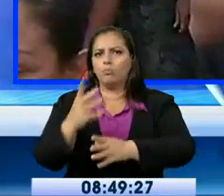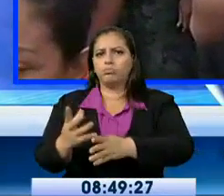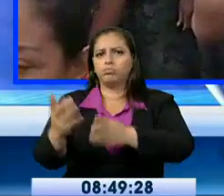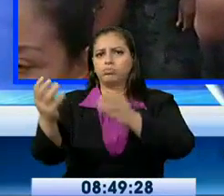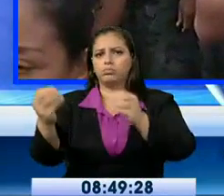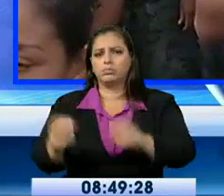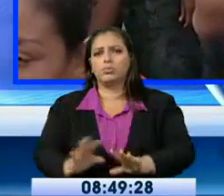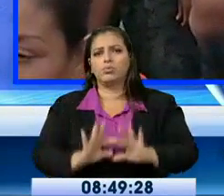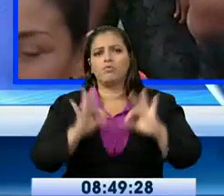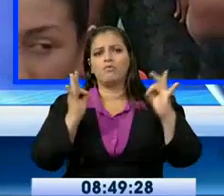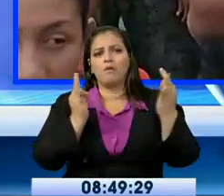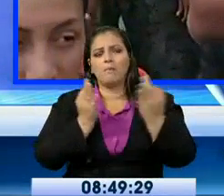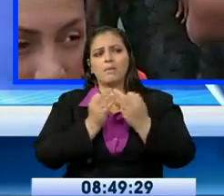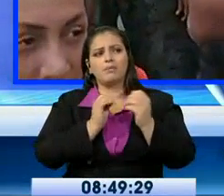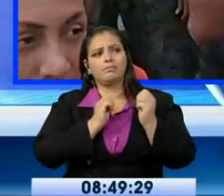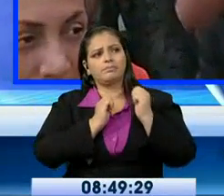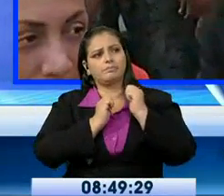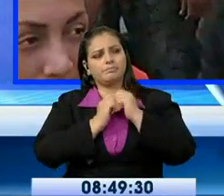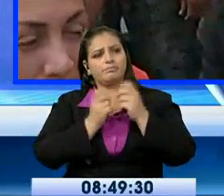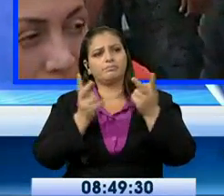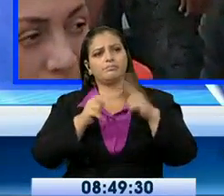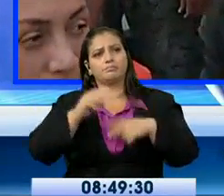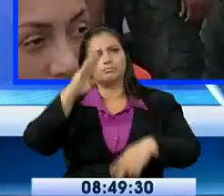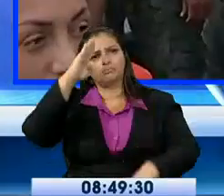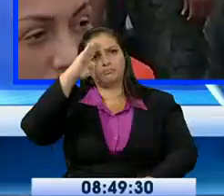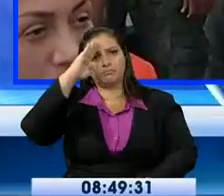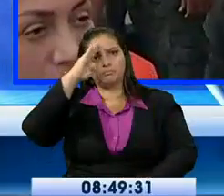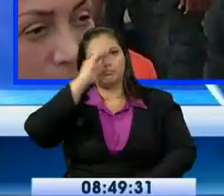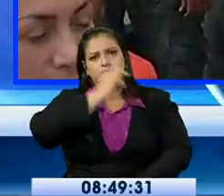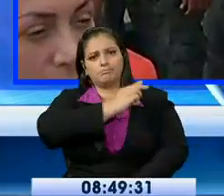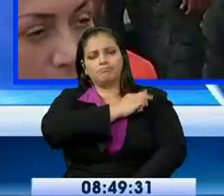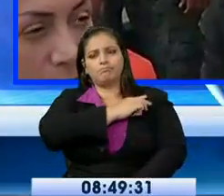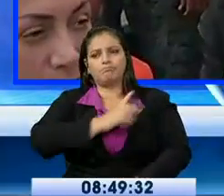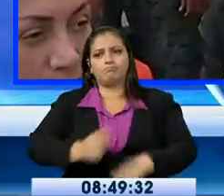esto regresamos a estudio. Compañeros, ustedes con el detalle de más noticias. Adelante.